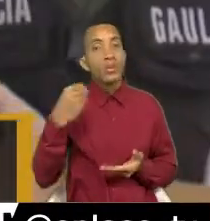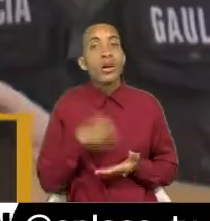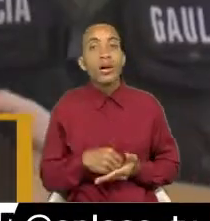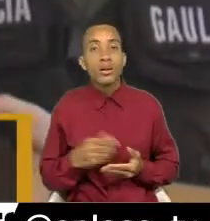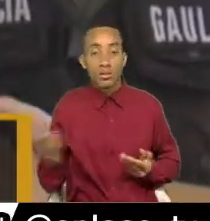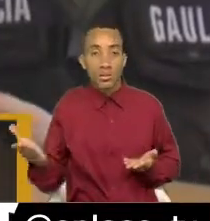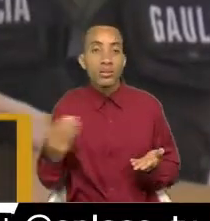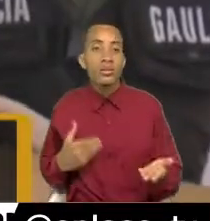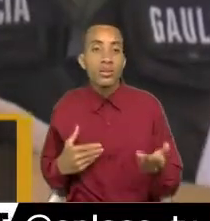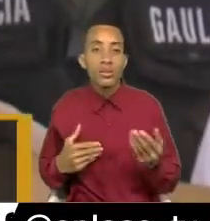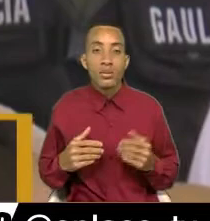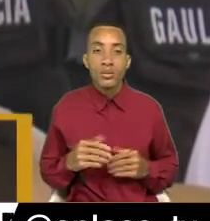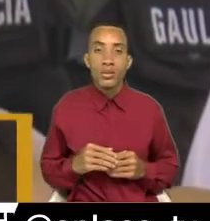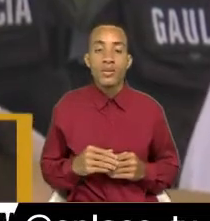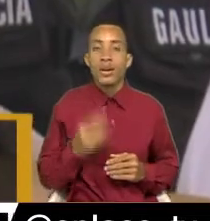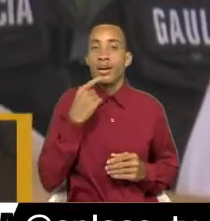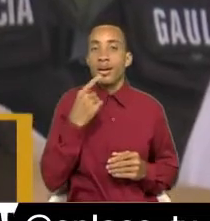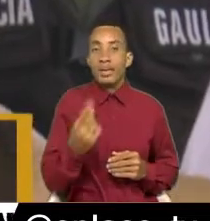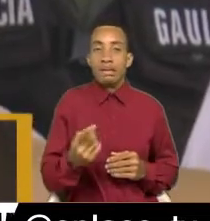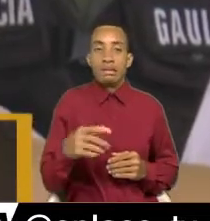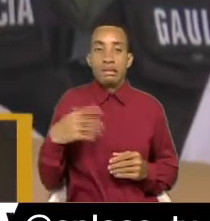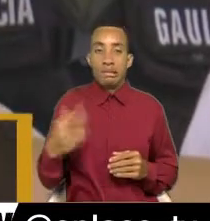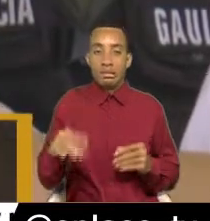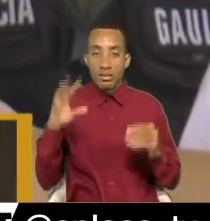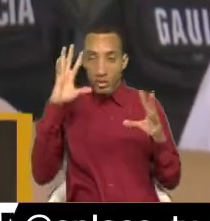coordinó para que estratégicamente